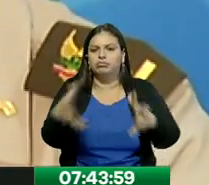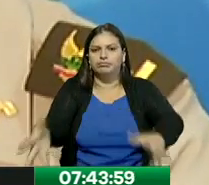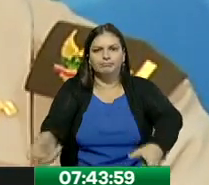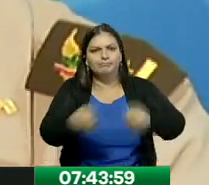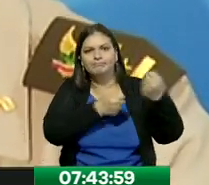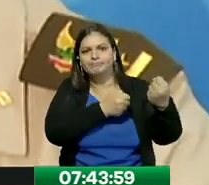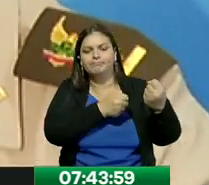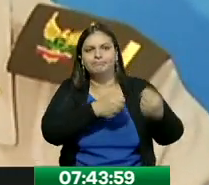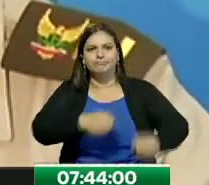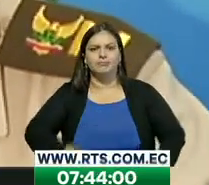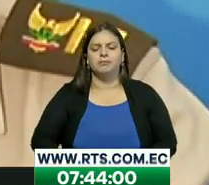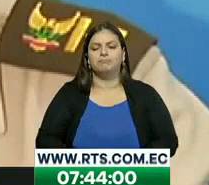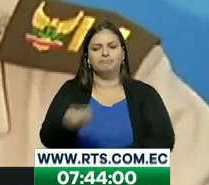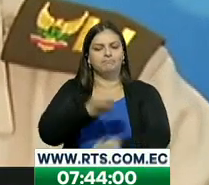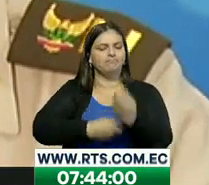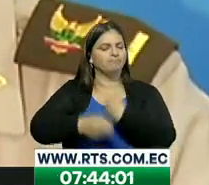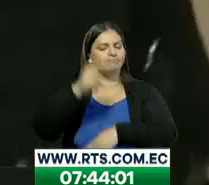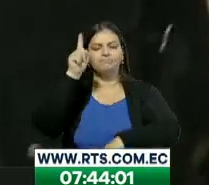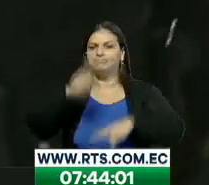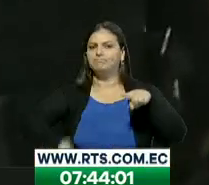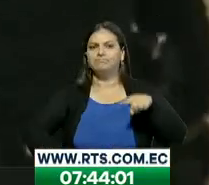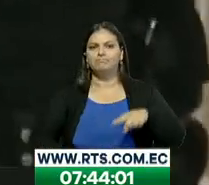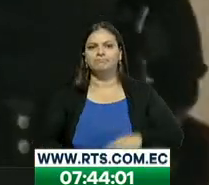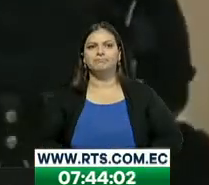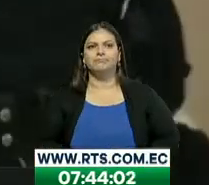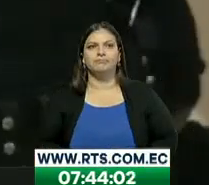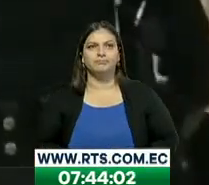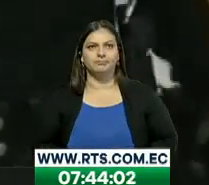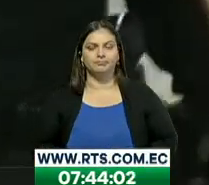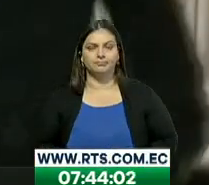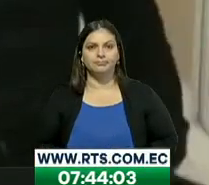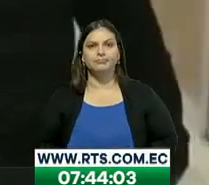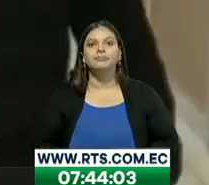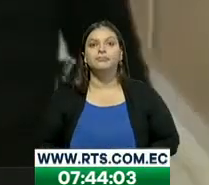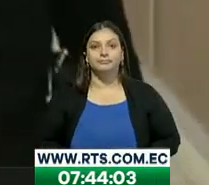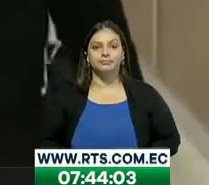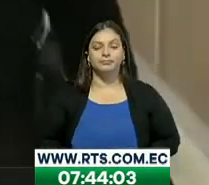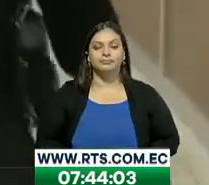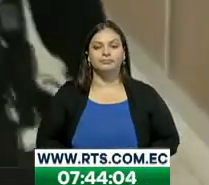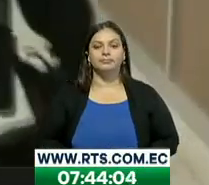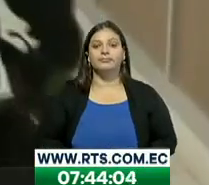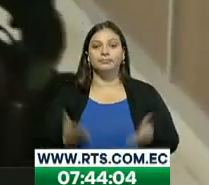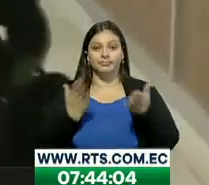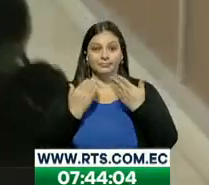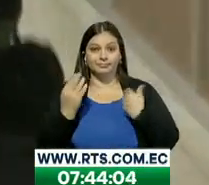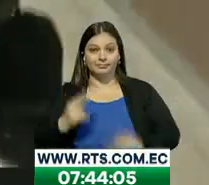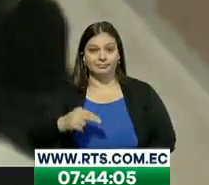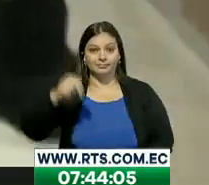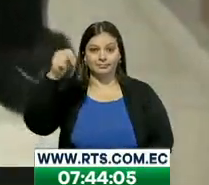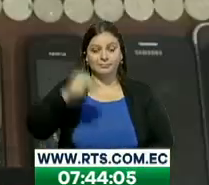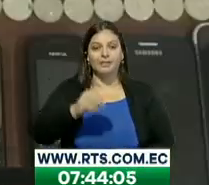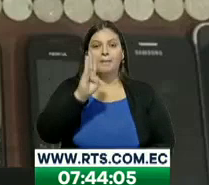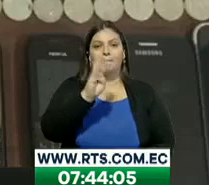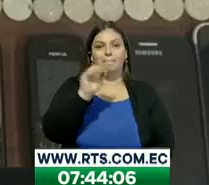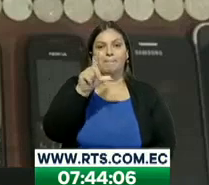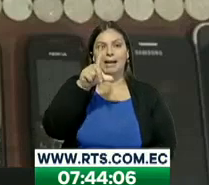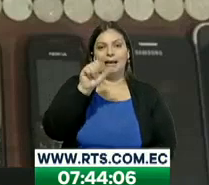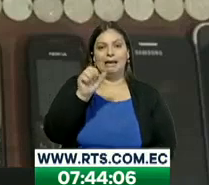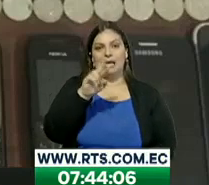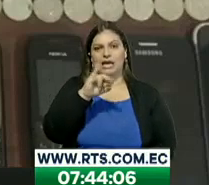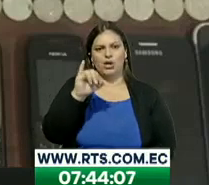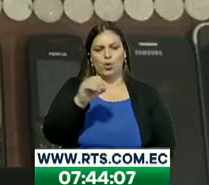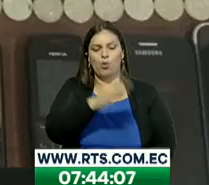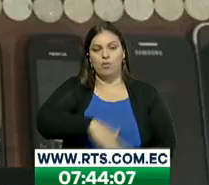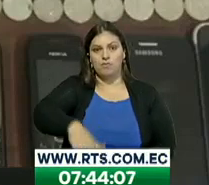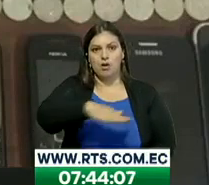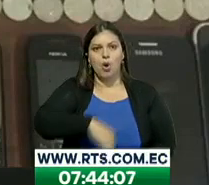más vulnerables aquí en la ciudad de Guayaquil. Mientras que en la cooperativa Valerio Estacio detuvieron a esa persona que tenía en su poder decenas de